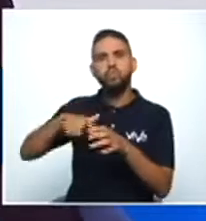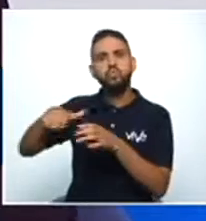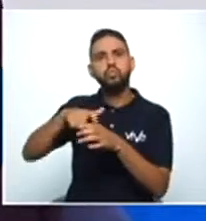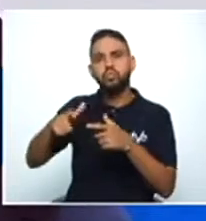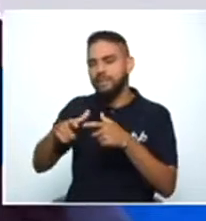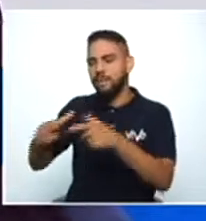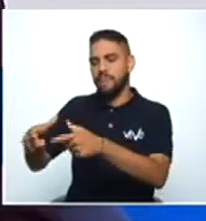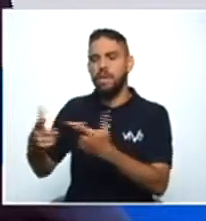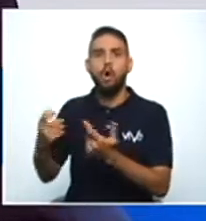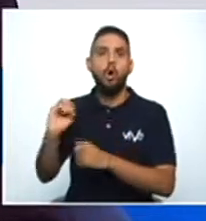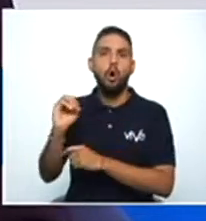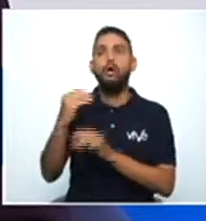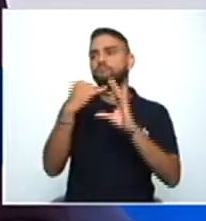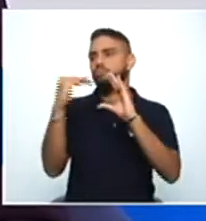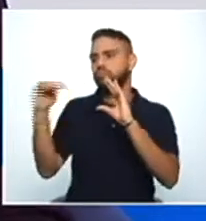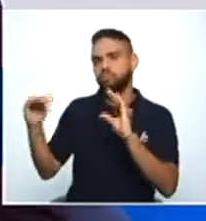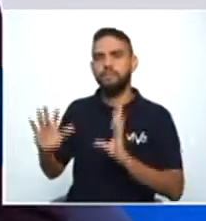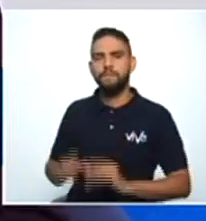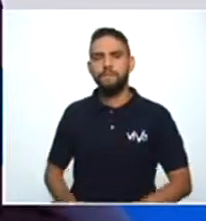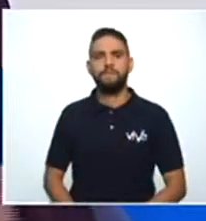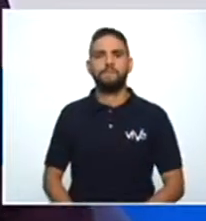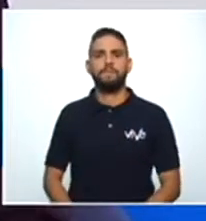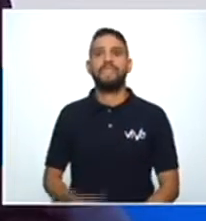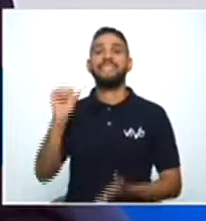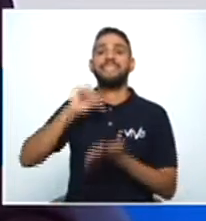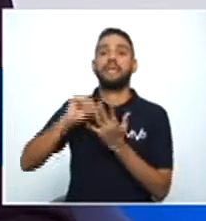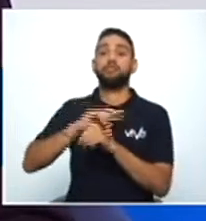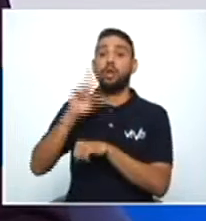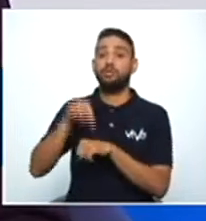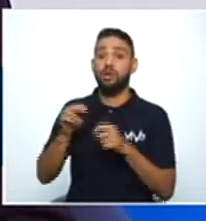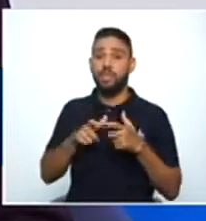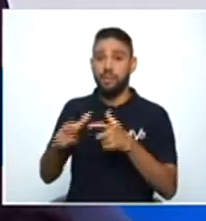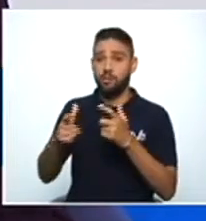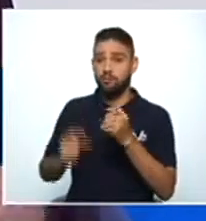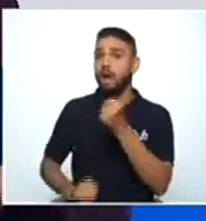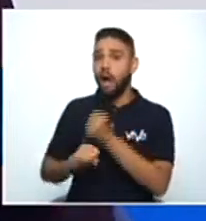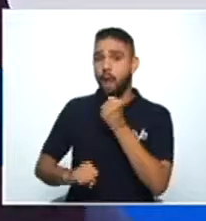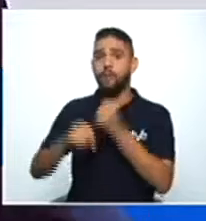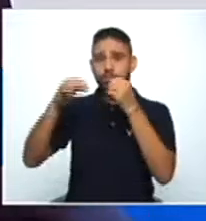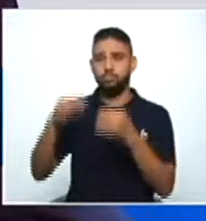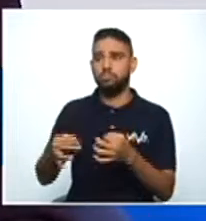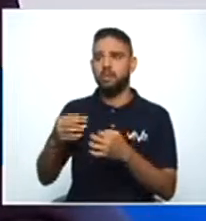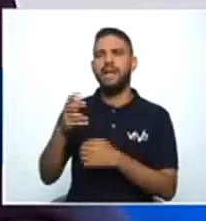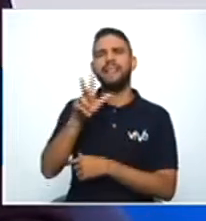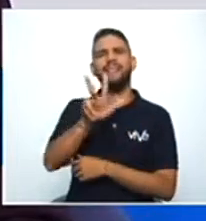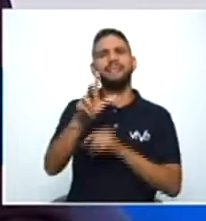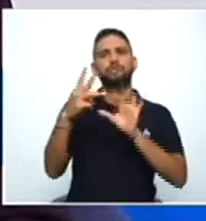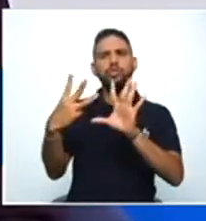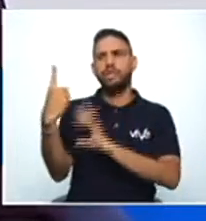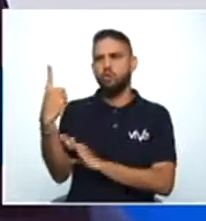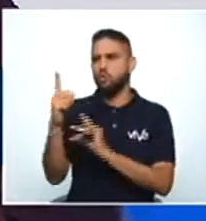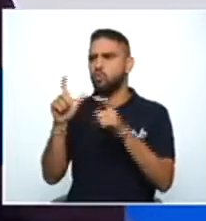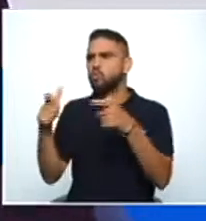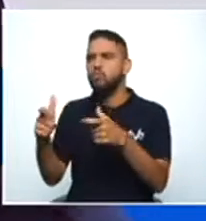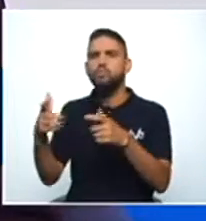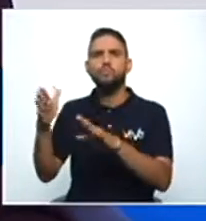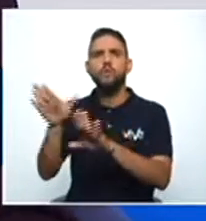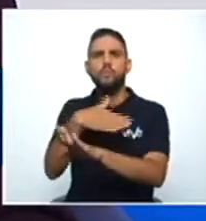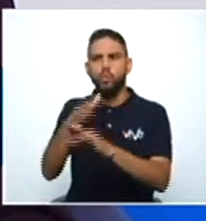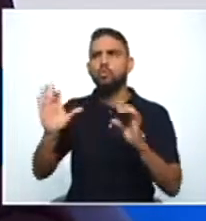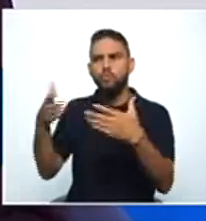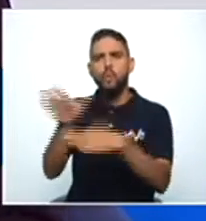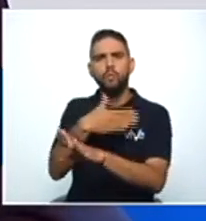considere pertinente para tales fines en ese sentido el centro nacional del disco ha brindado un apoyo ya a 381 agrupaciones de esas